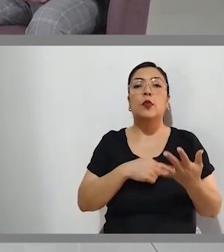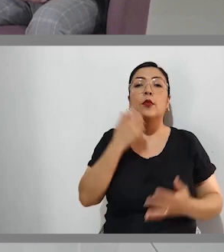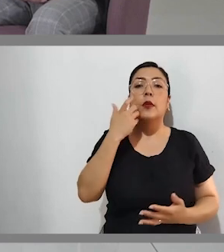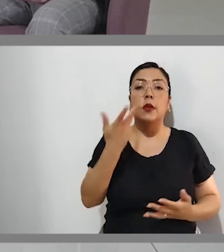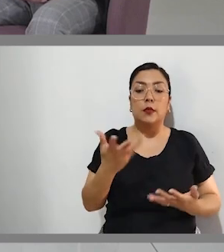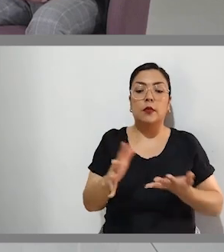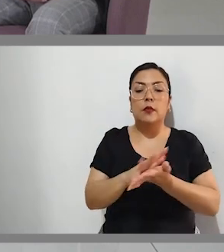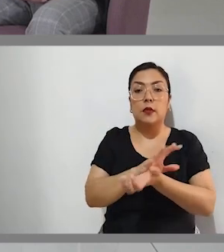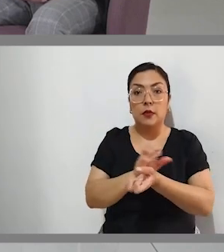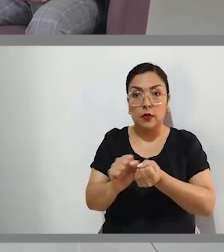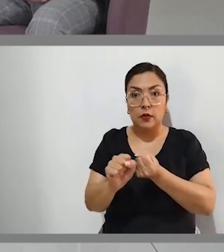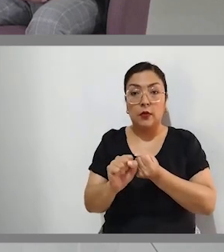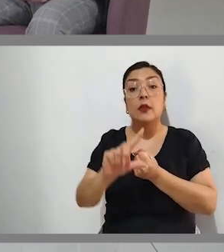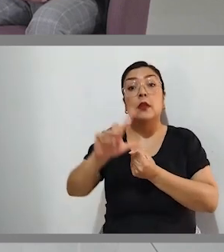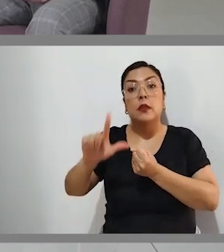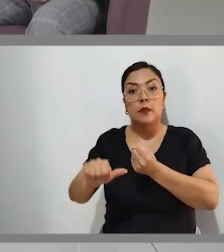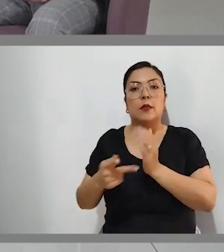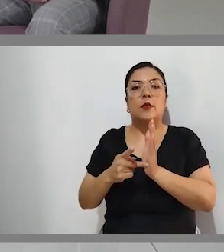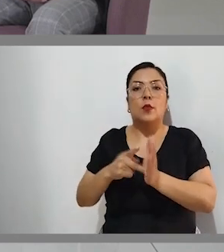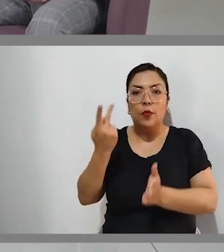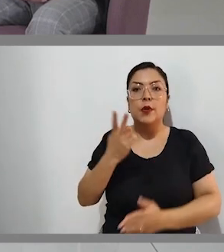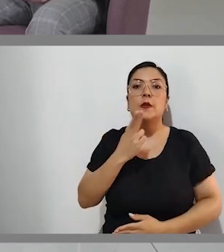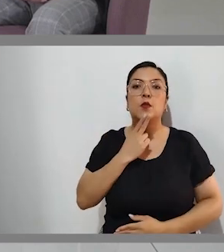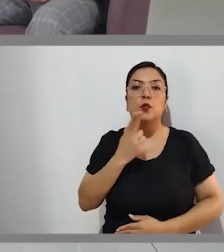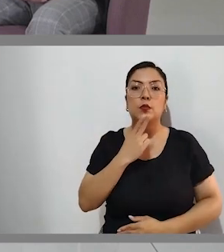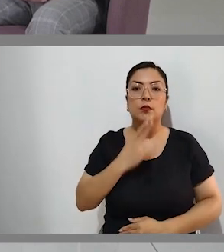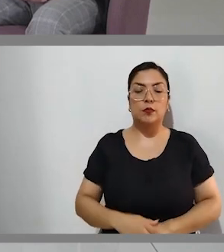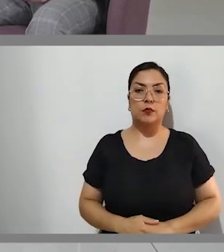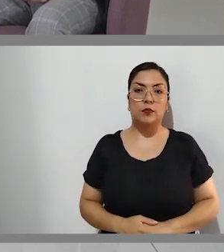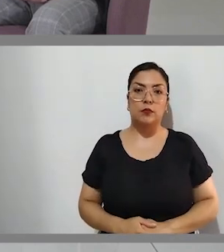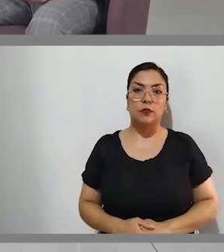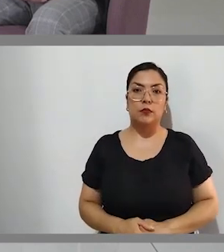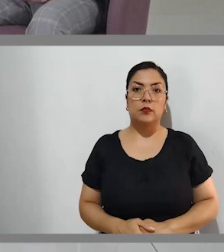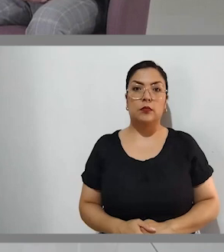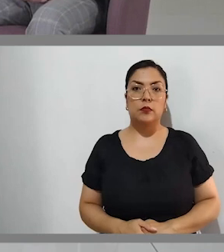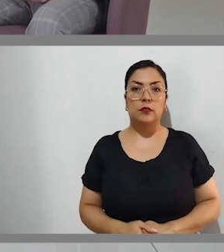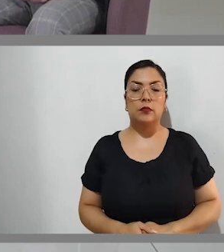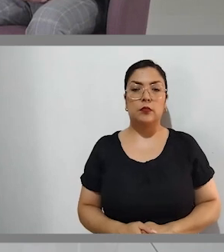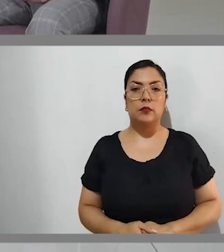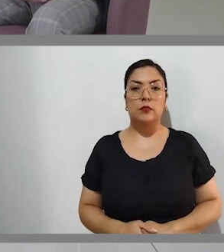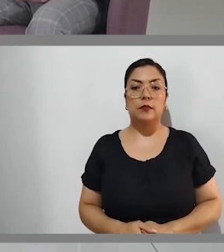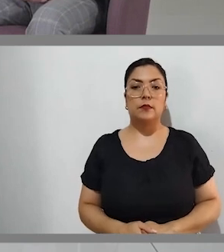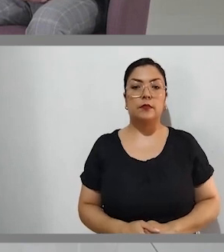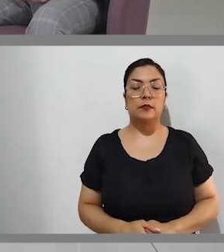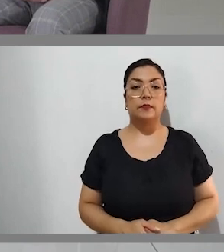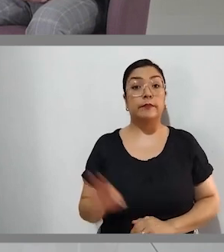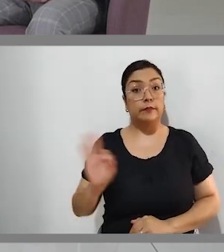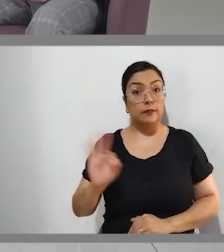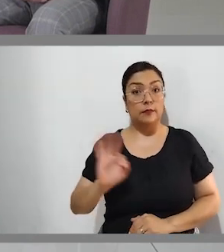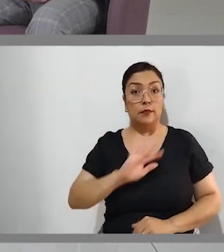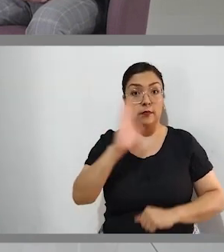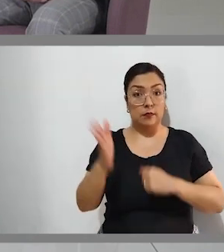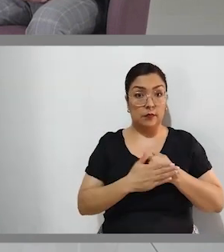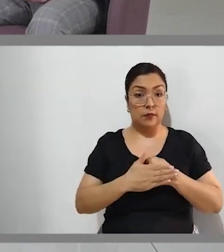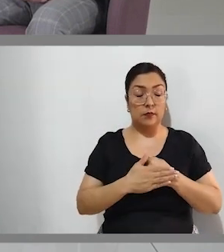ser reciclable el material, es decir, que lo podamos volver a utilizar. En alguna ocasión yo creo que vamos a ver si podemos